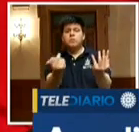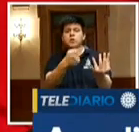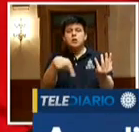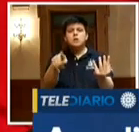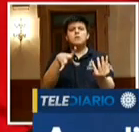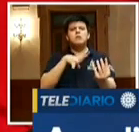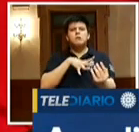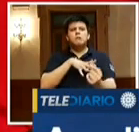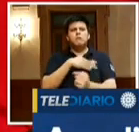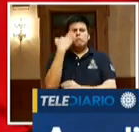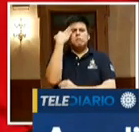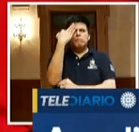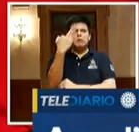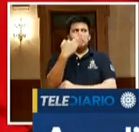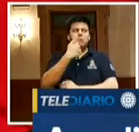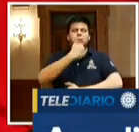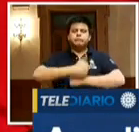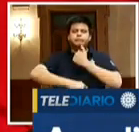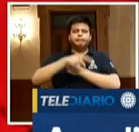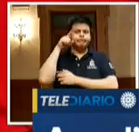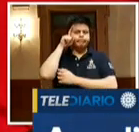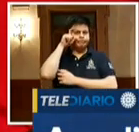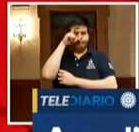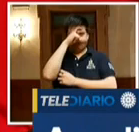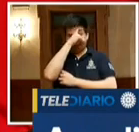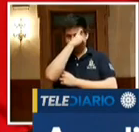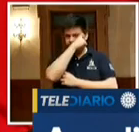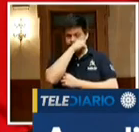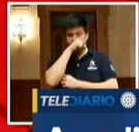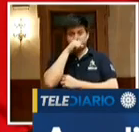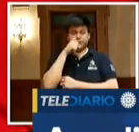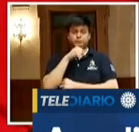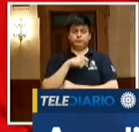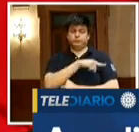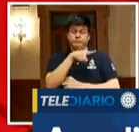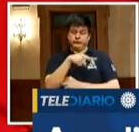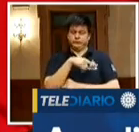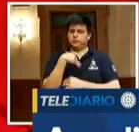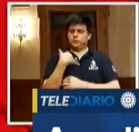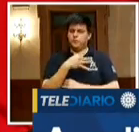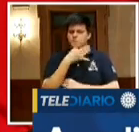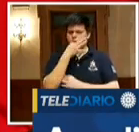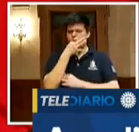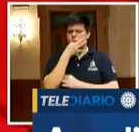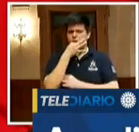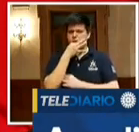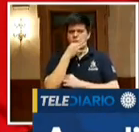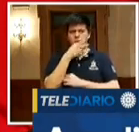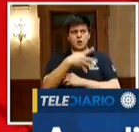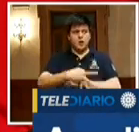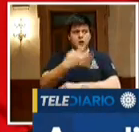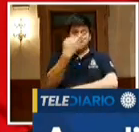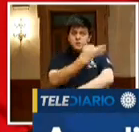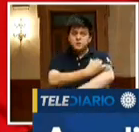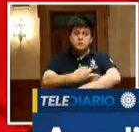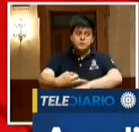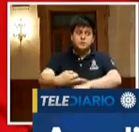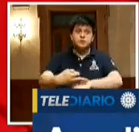un momento muy difícil y muy complicado 14 familias para las que para